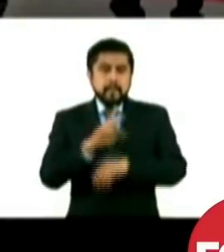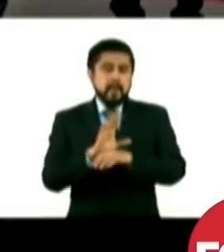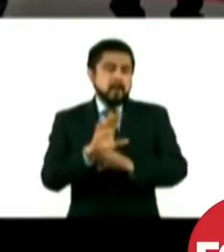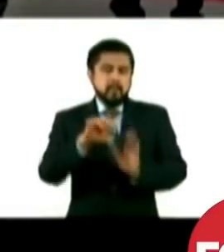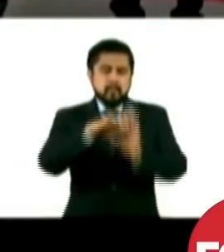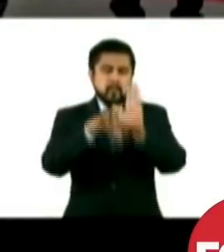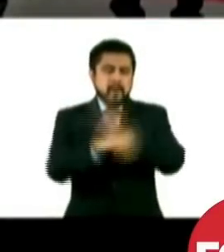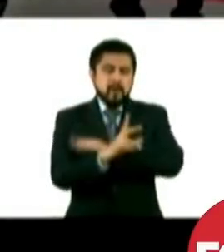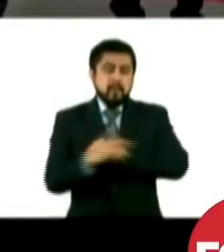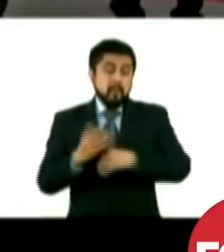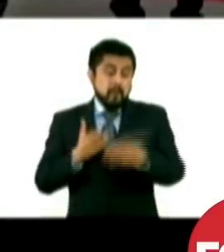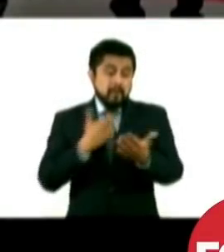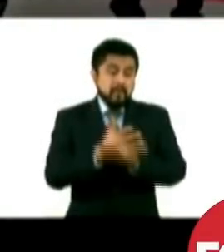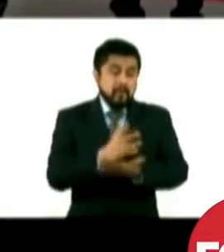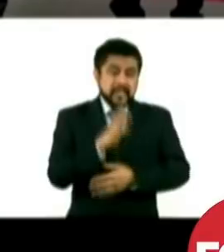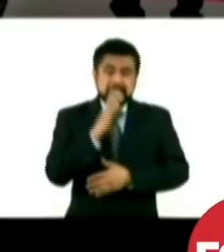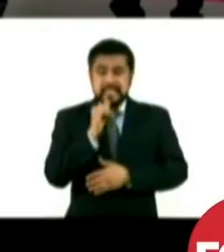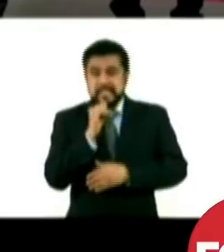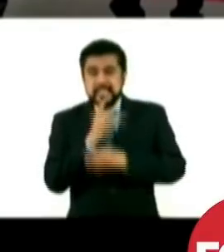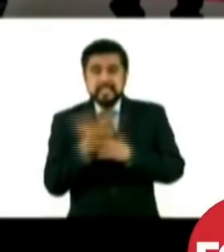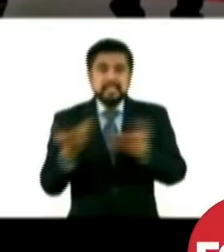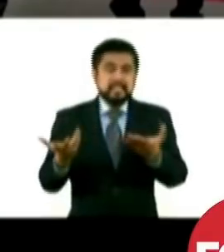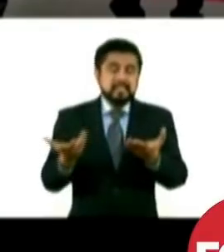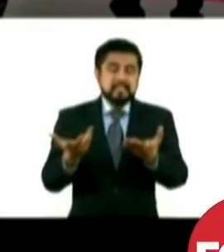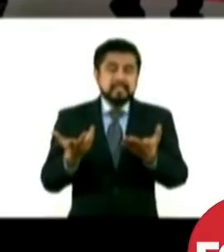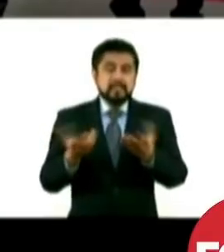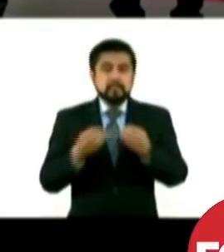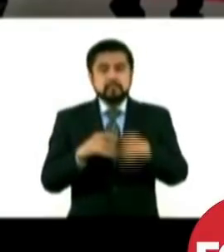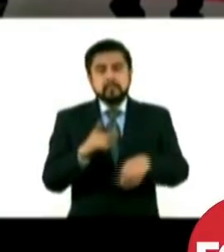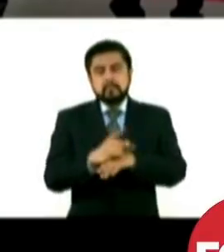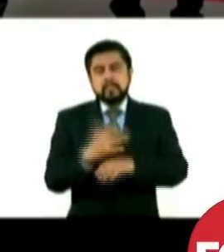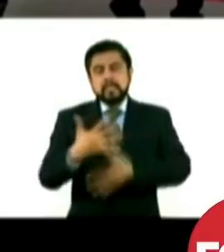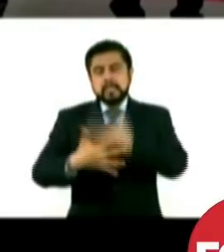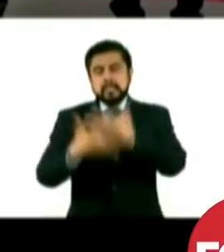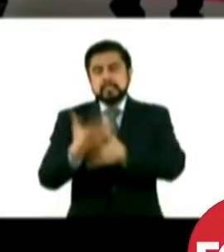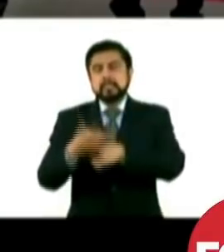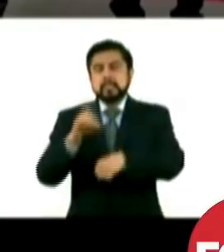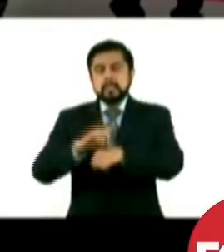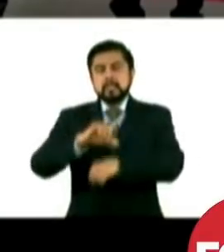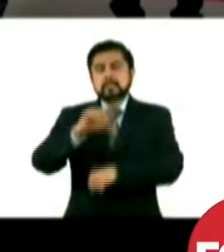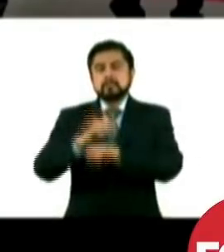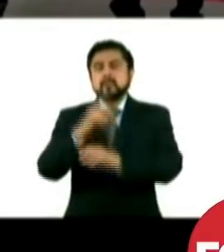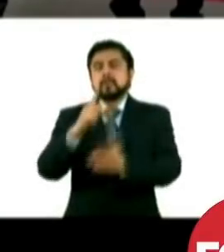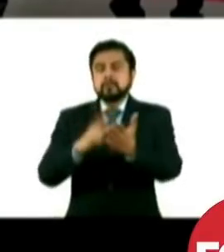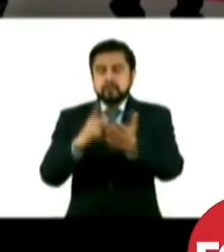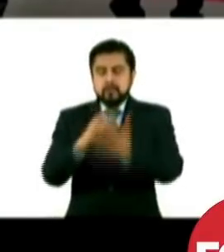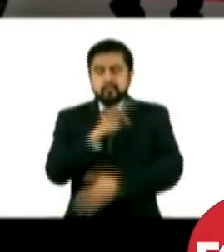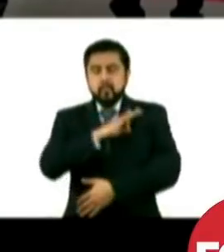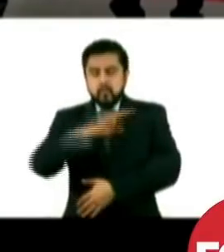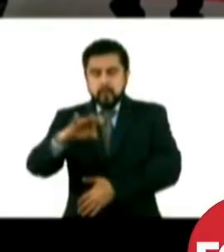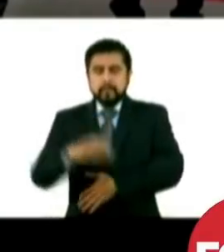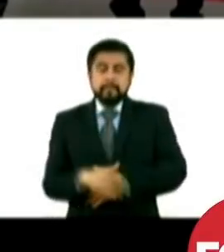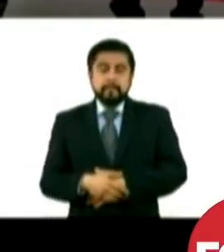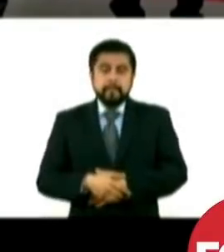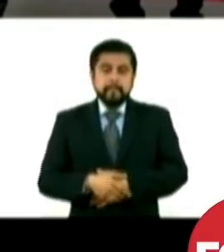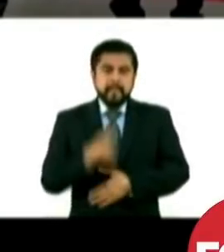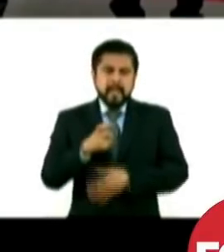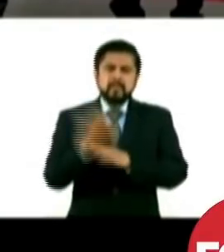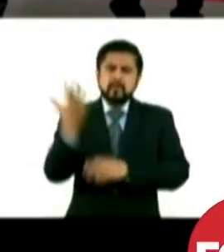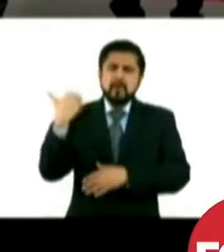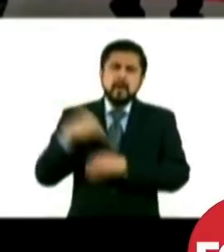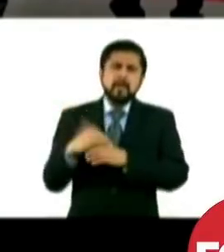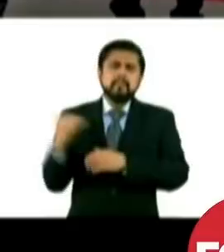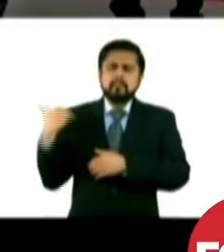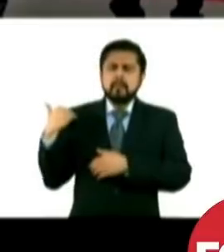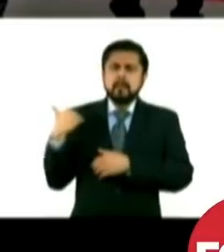la verificación, van a tener 15 días sin multa para poder verificarse de nuevo. Esto es algo que habían estado pidiendo la gente